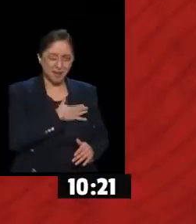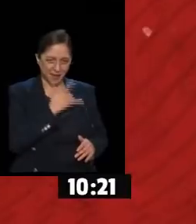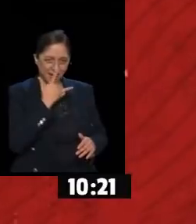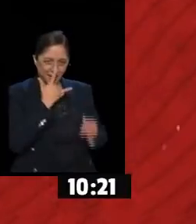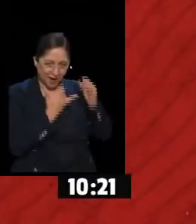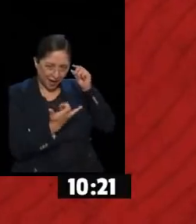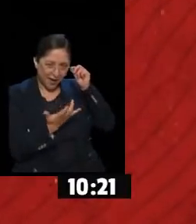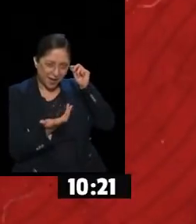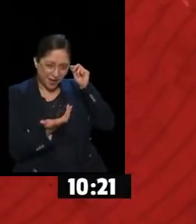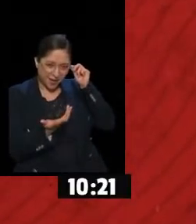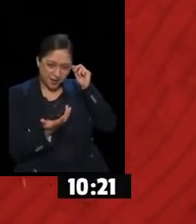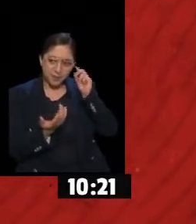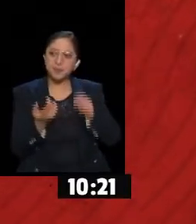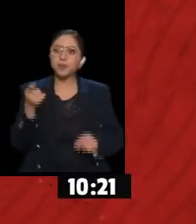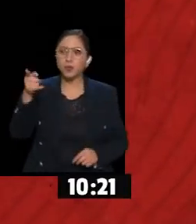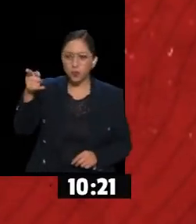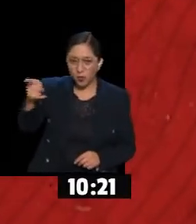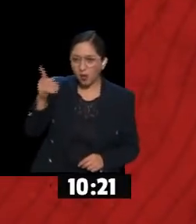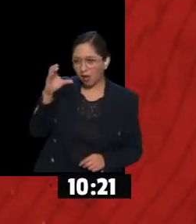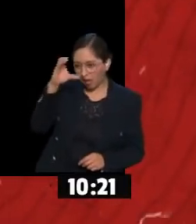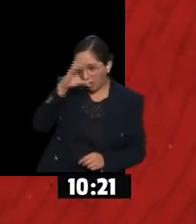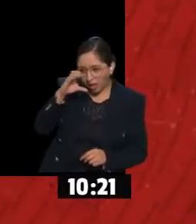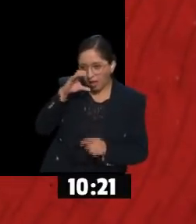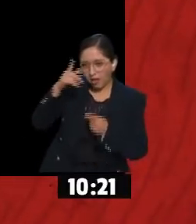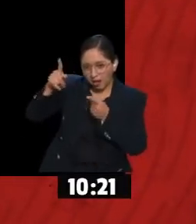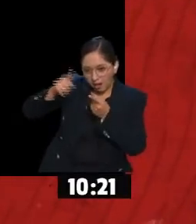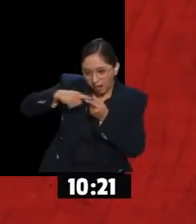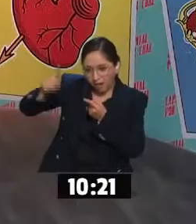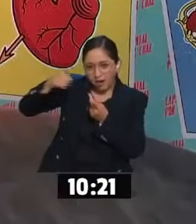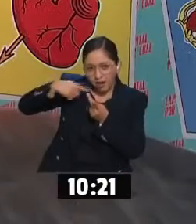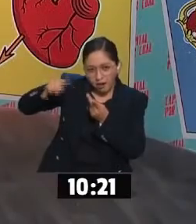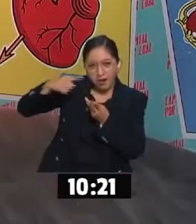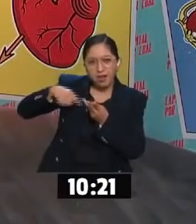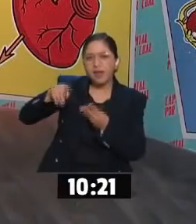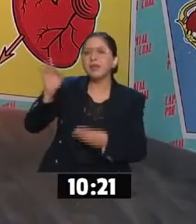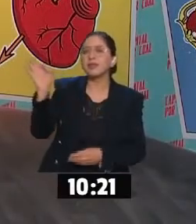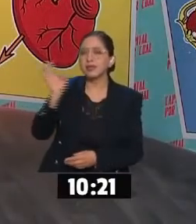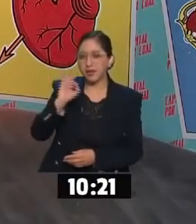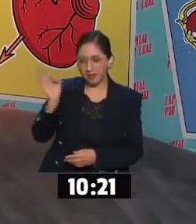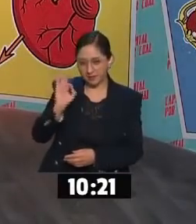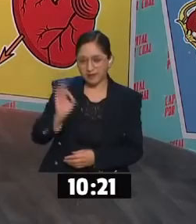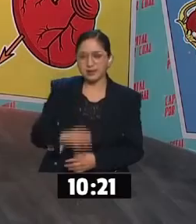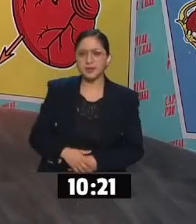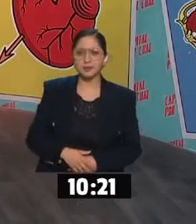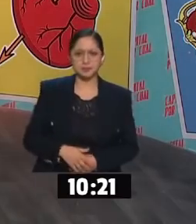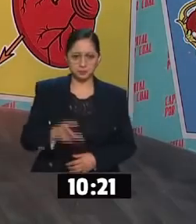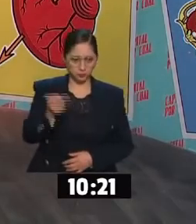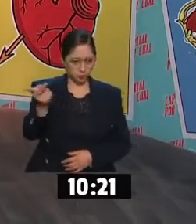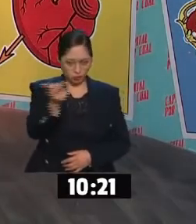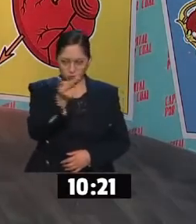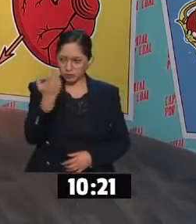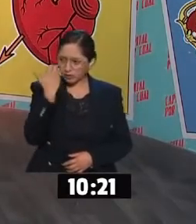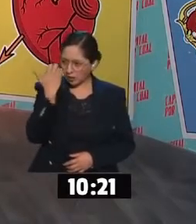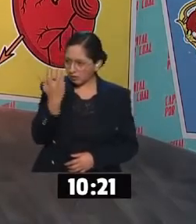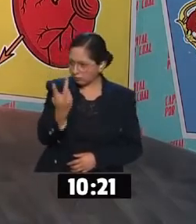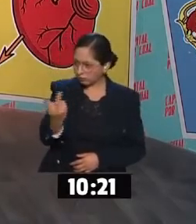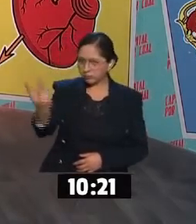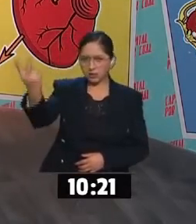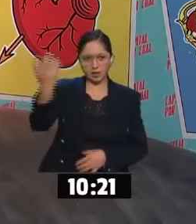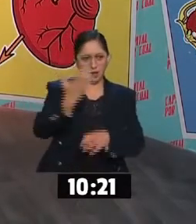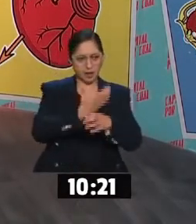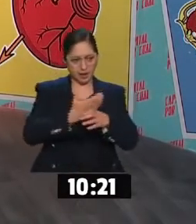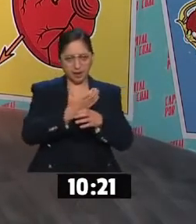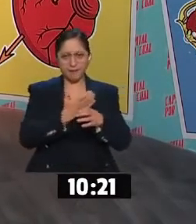de capítulo que me estuviste stalkeando. Yo luego te contaré. ¿No quieren tomarse un café o algo? Platican las Porque dos. mi hermana fue una